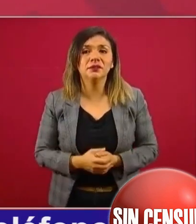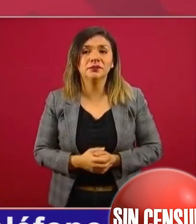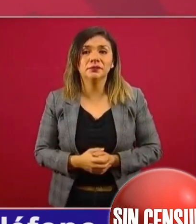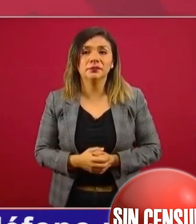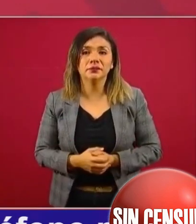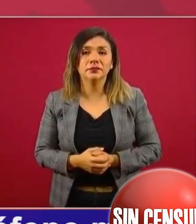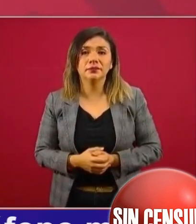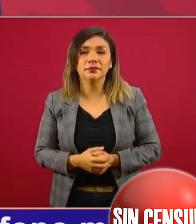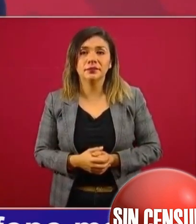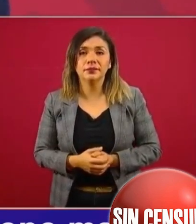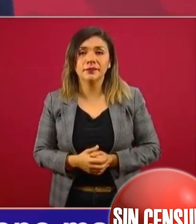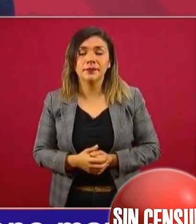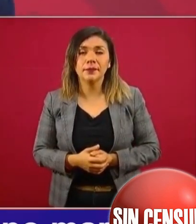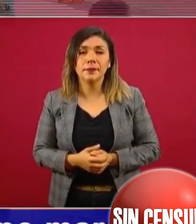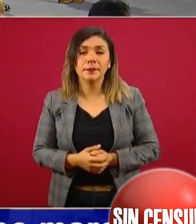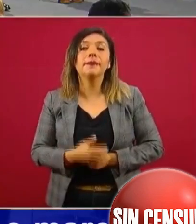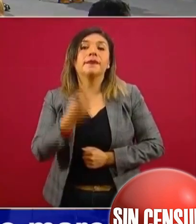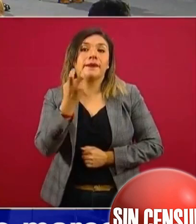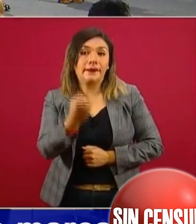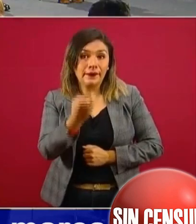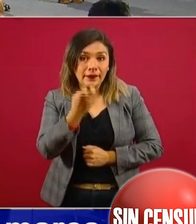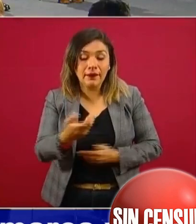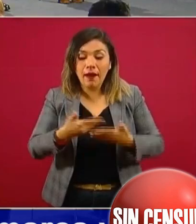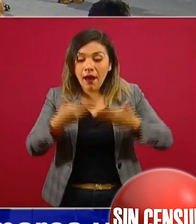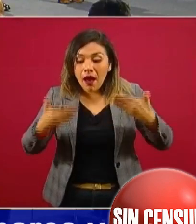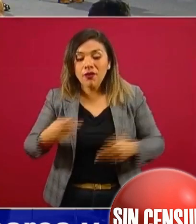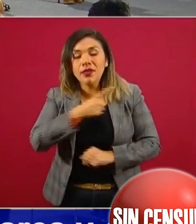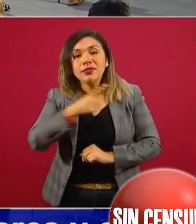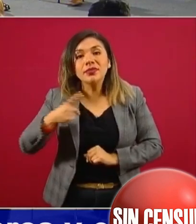Entonces, tenemos que pensar